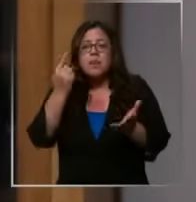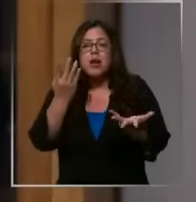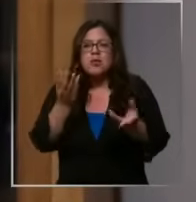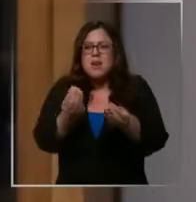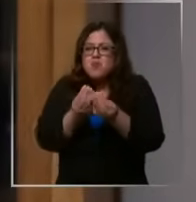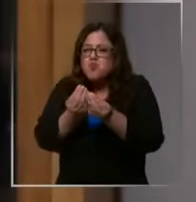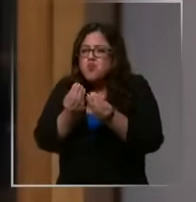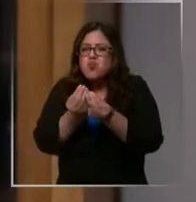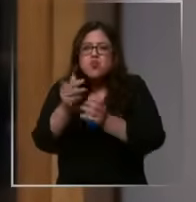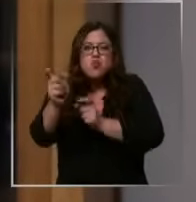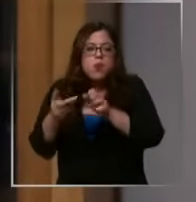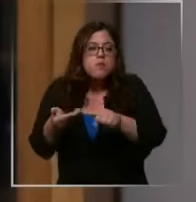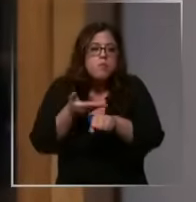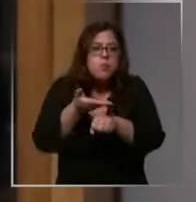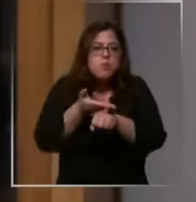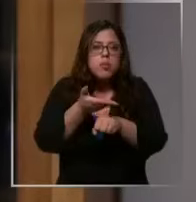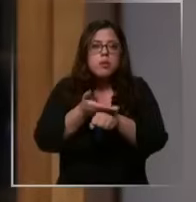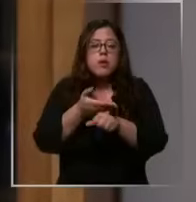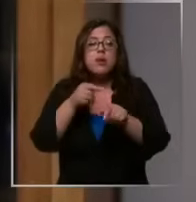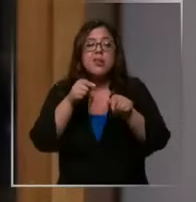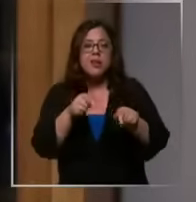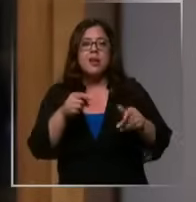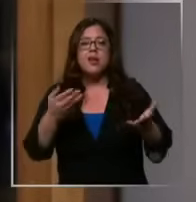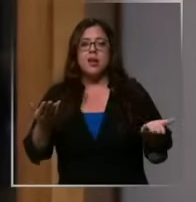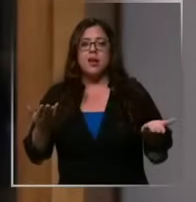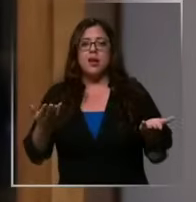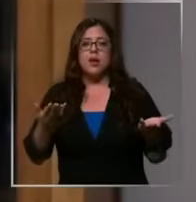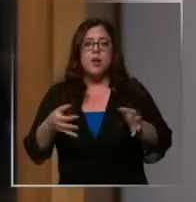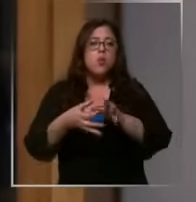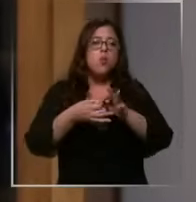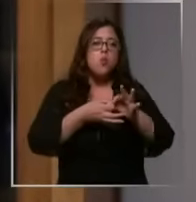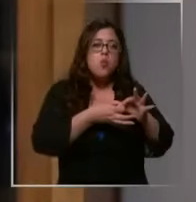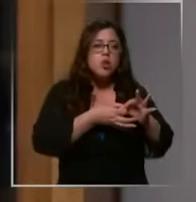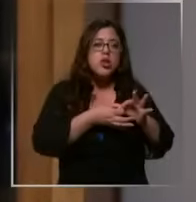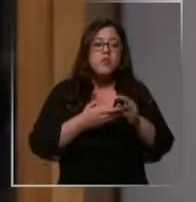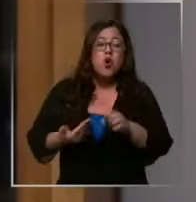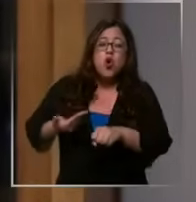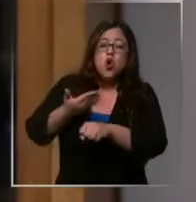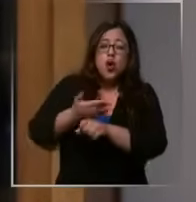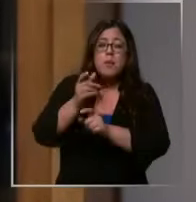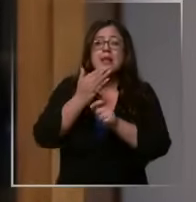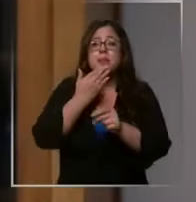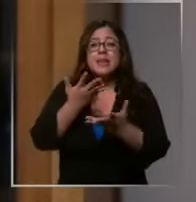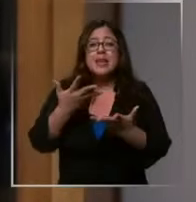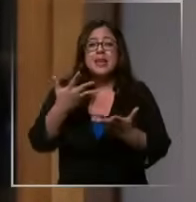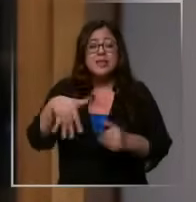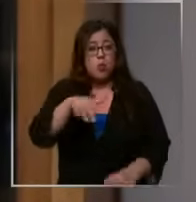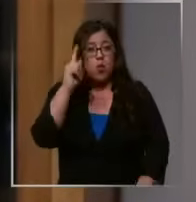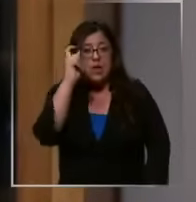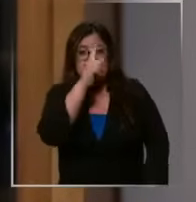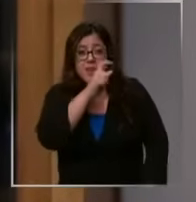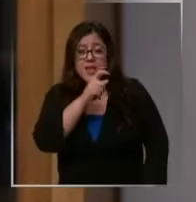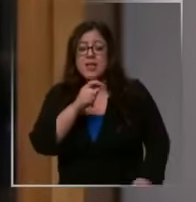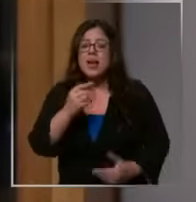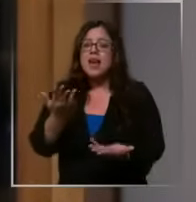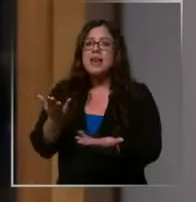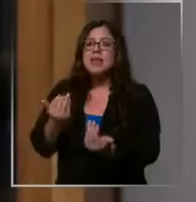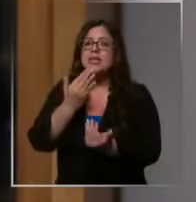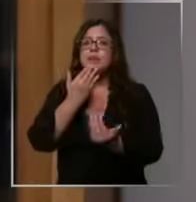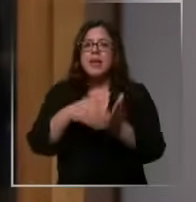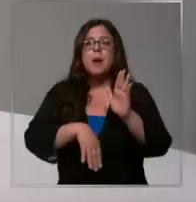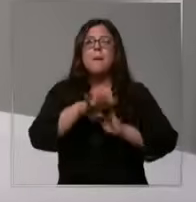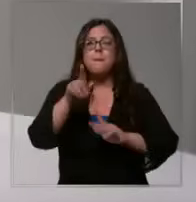que tiene. Es una oficina que, dada la demanda y la envergadura de la demanda y la complejidad de la demanda, necesita también